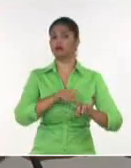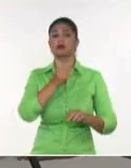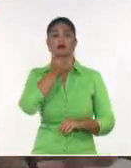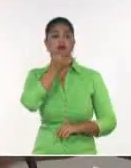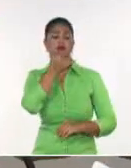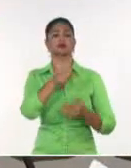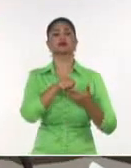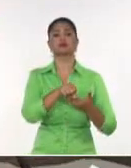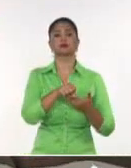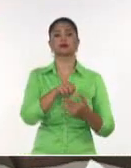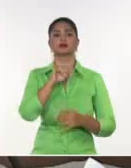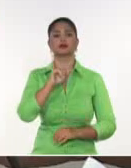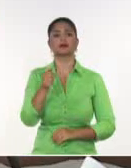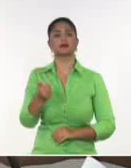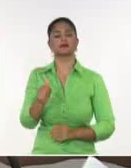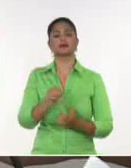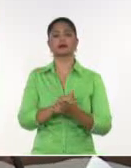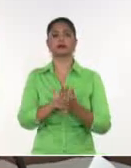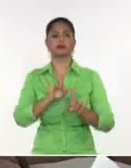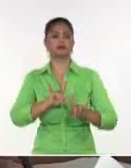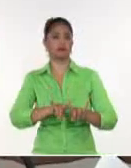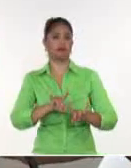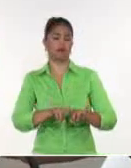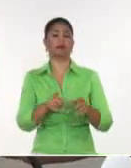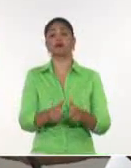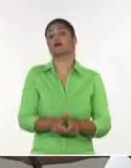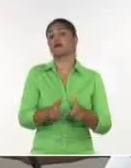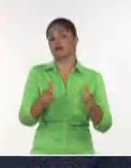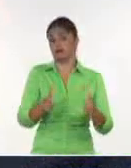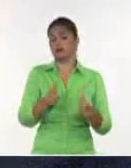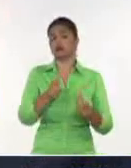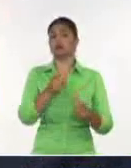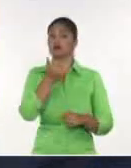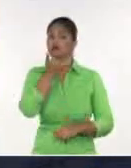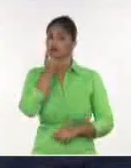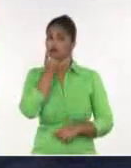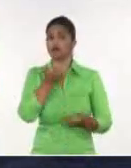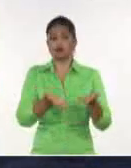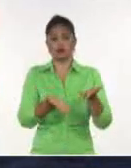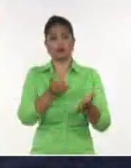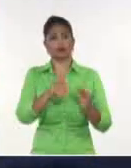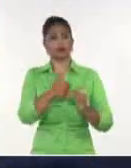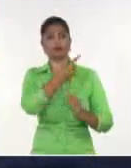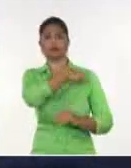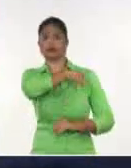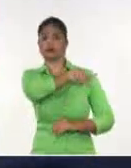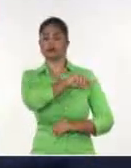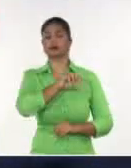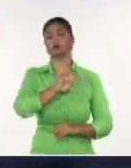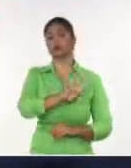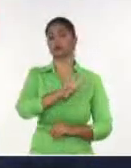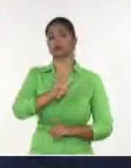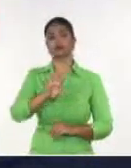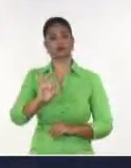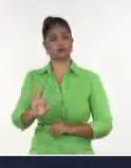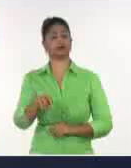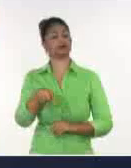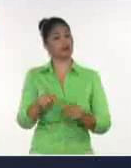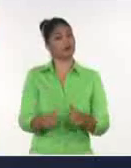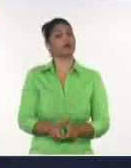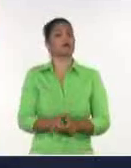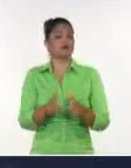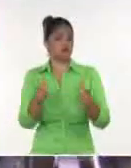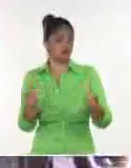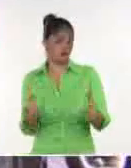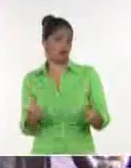servicio de 610 mw ligeramente superior o superior a lo que tuvimos el día de ayer que fueron 448 estamos estimando que la demanda esté